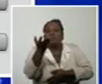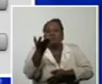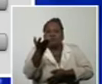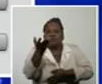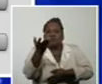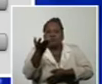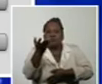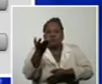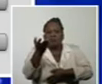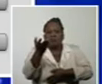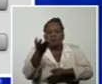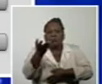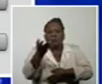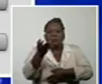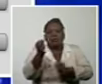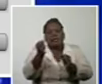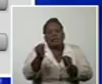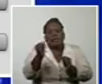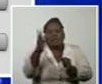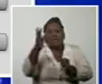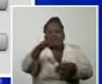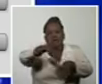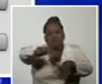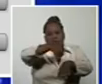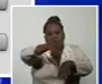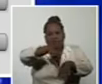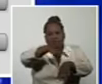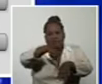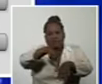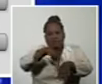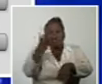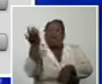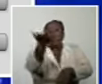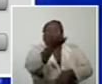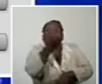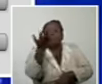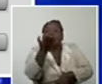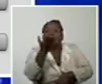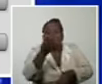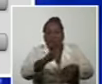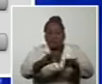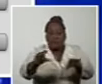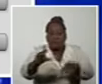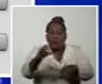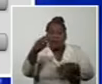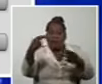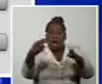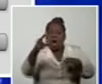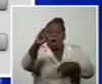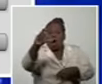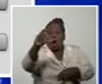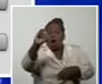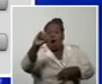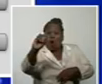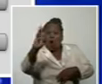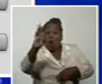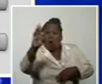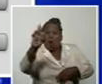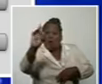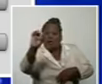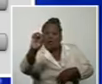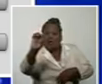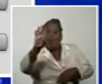se está durante hasta 3 horas. Sobre el cobre, o sea, una superficie metálica de cobre, hasta 4